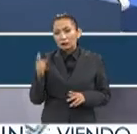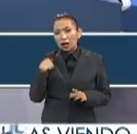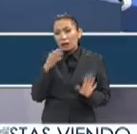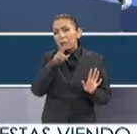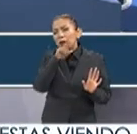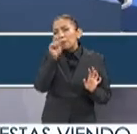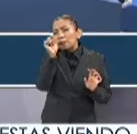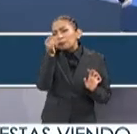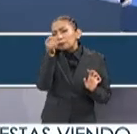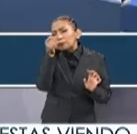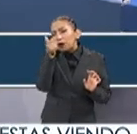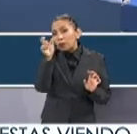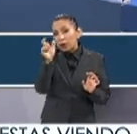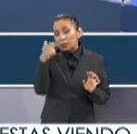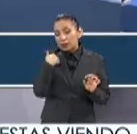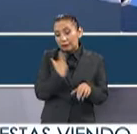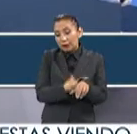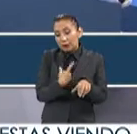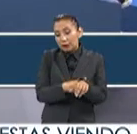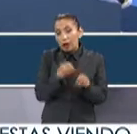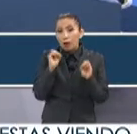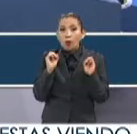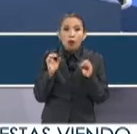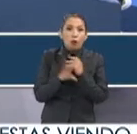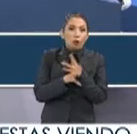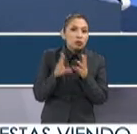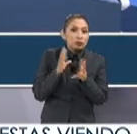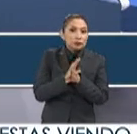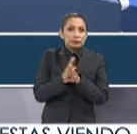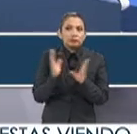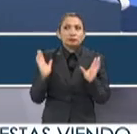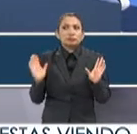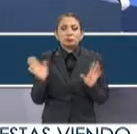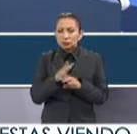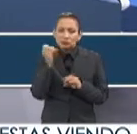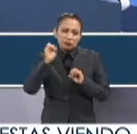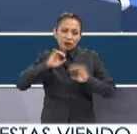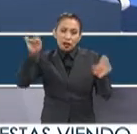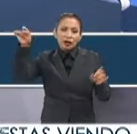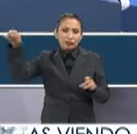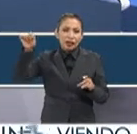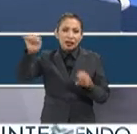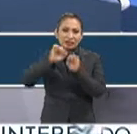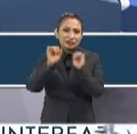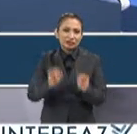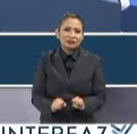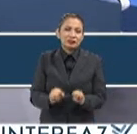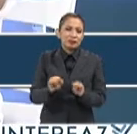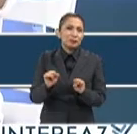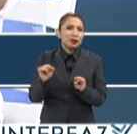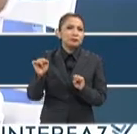me preocupé un poco por si me enfermaba o cosas por el estilo, porque obviamente allá el sistema